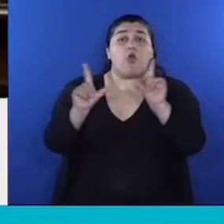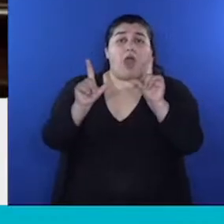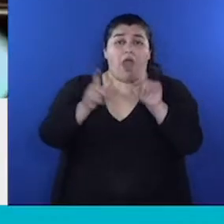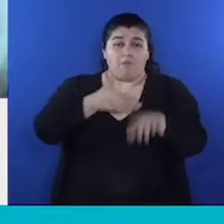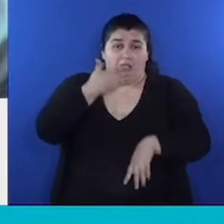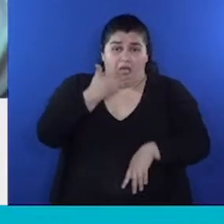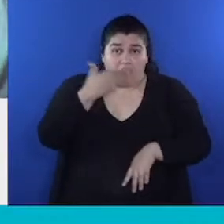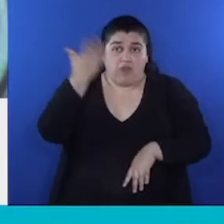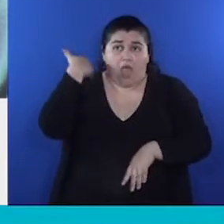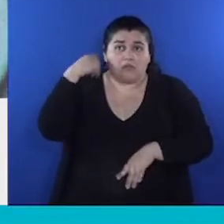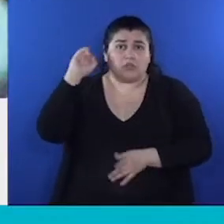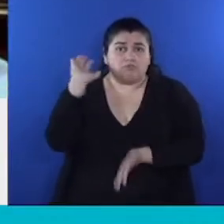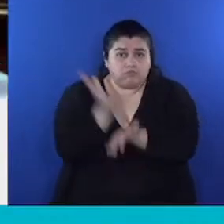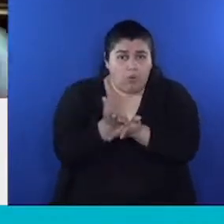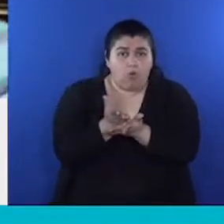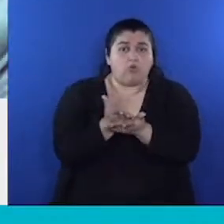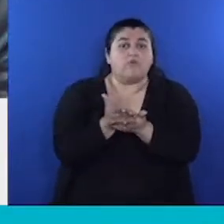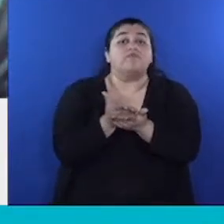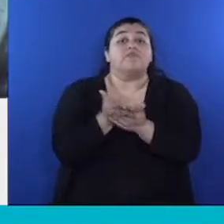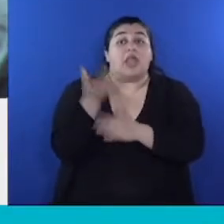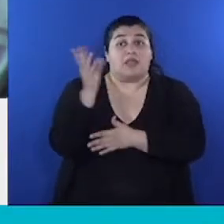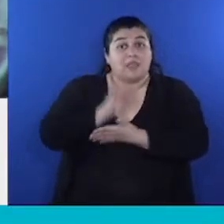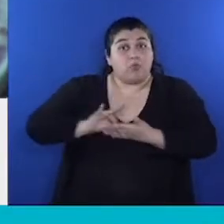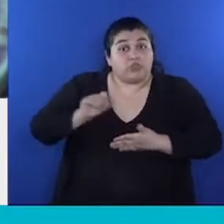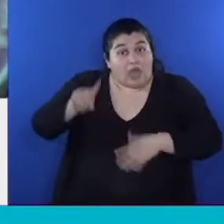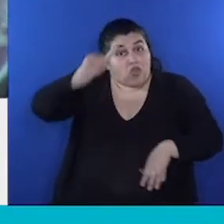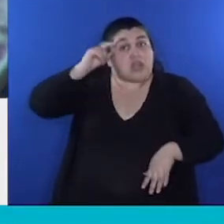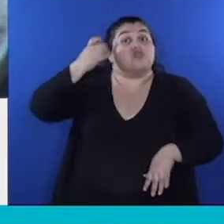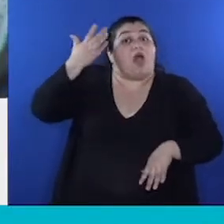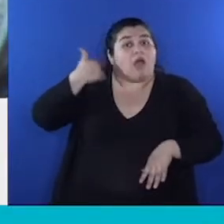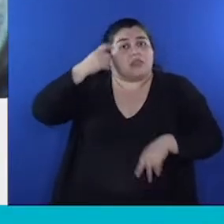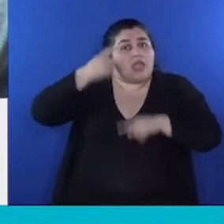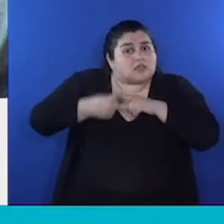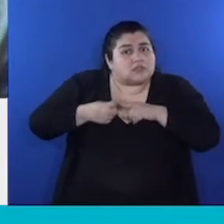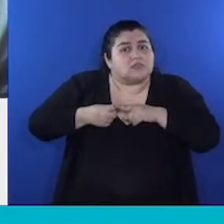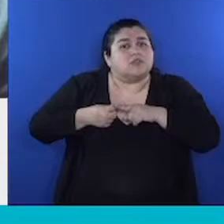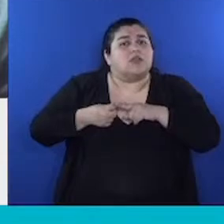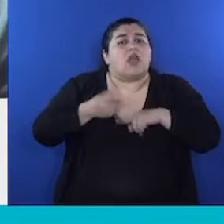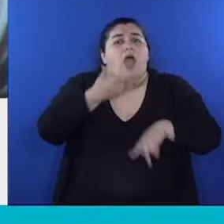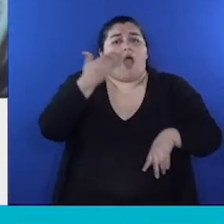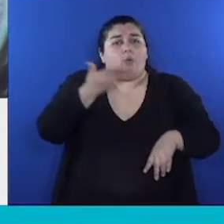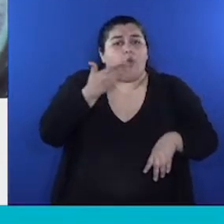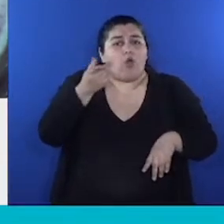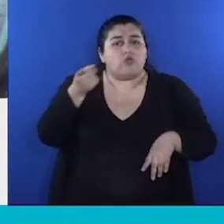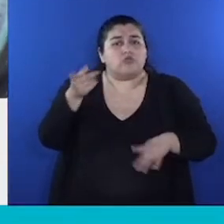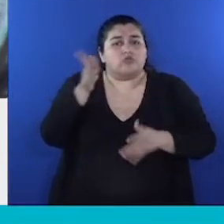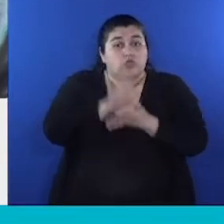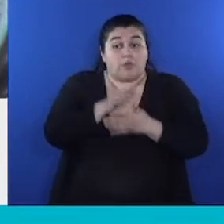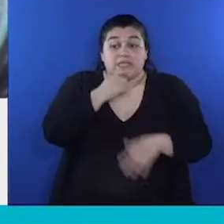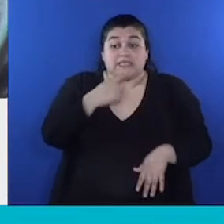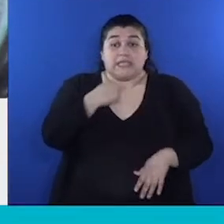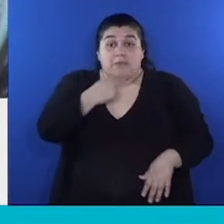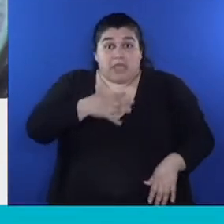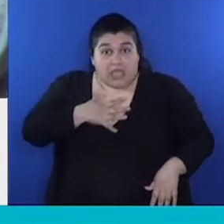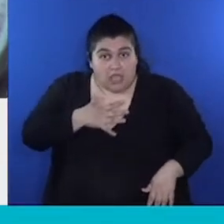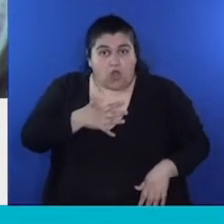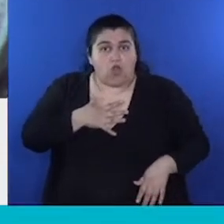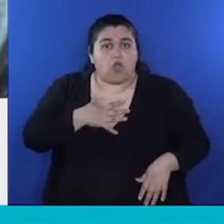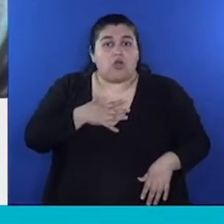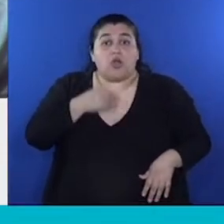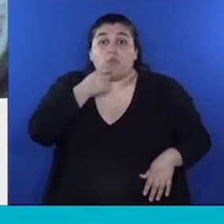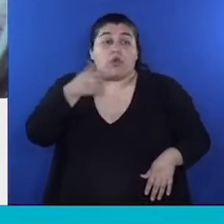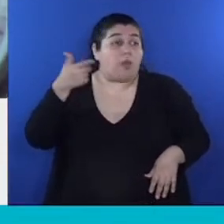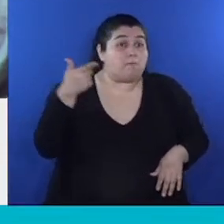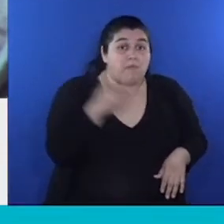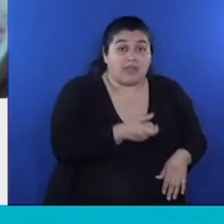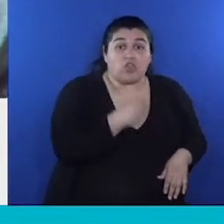hijo fue imputado por homicidio, siendo diputado de la Nación, dijo: si mi hijo hubiese matado a esa chica,